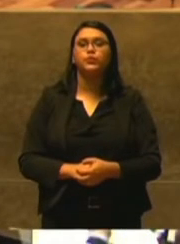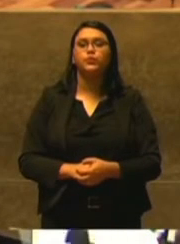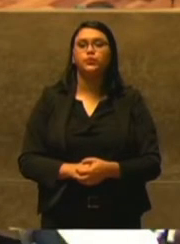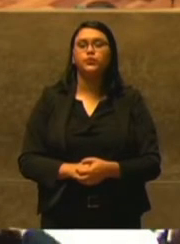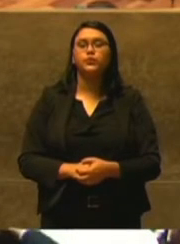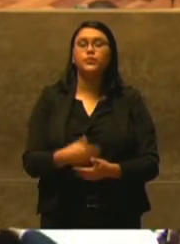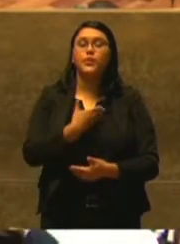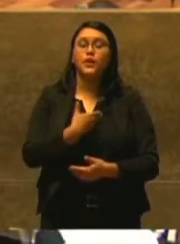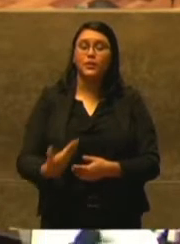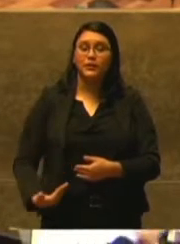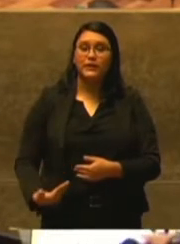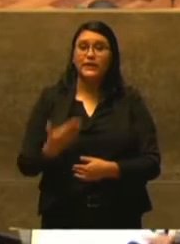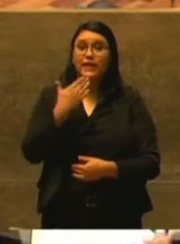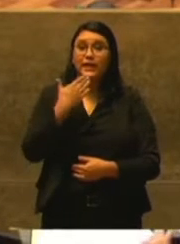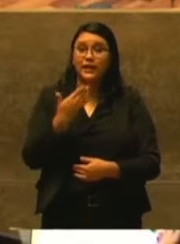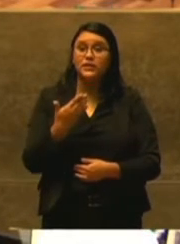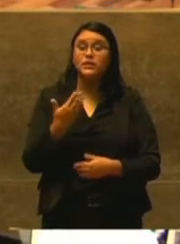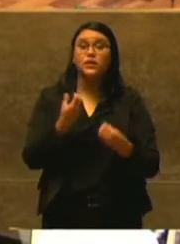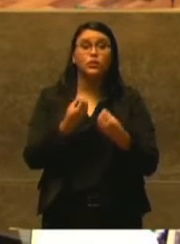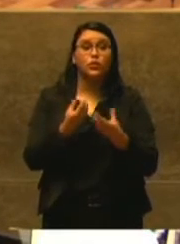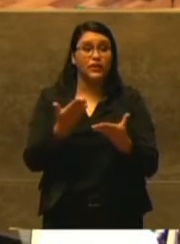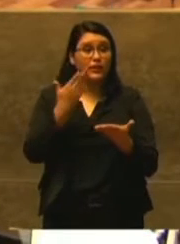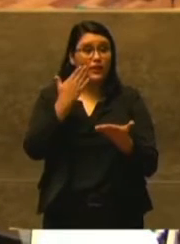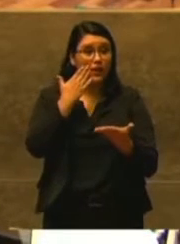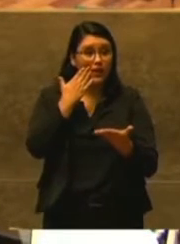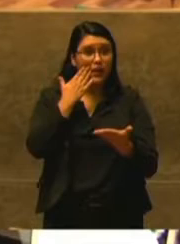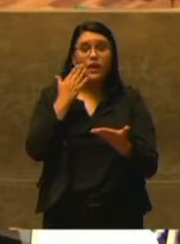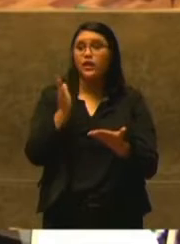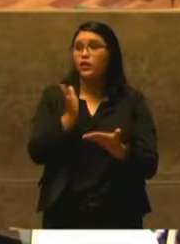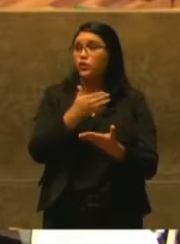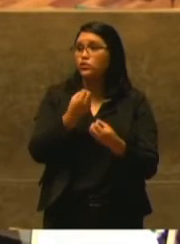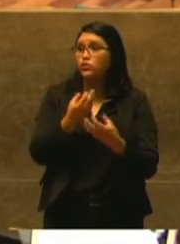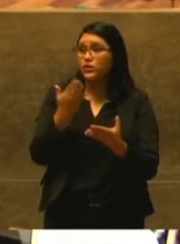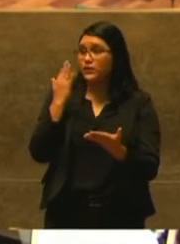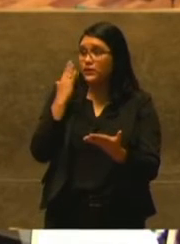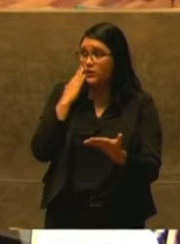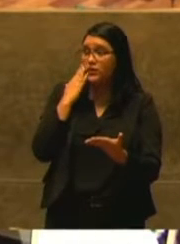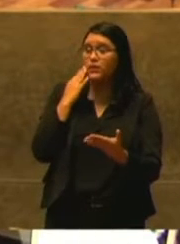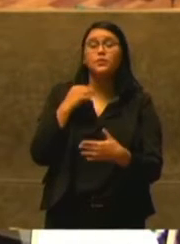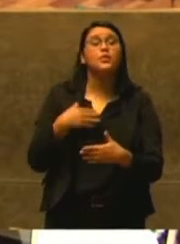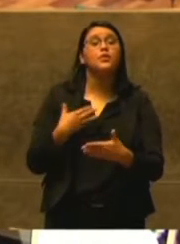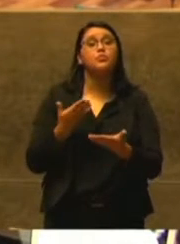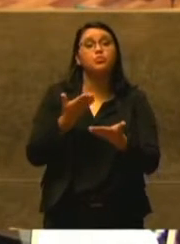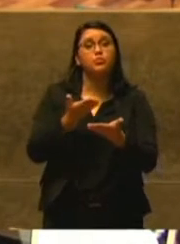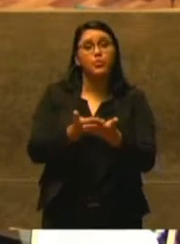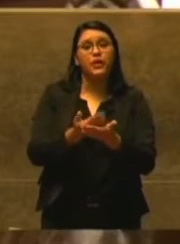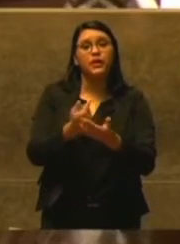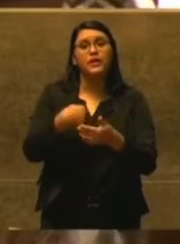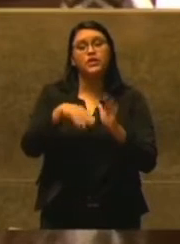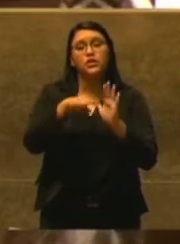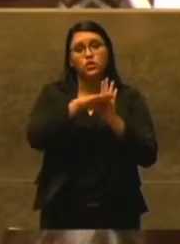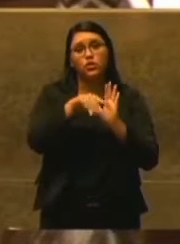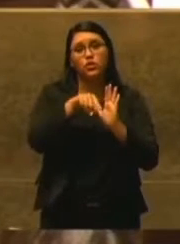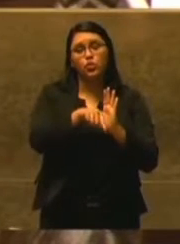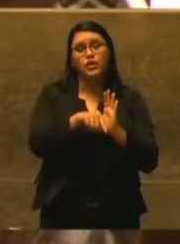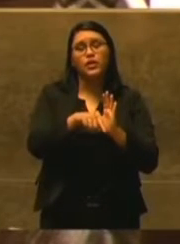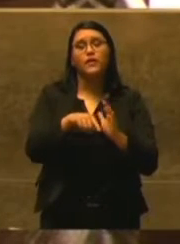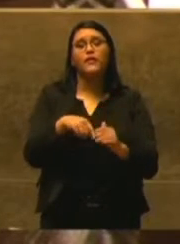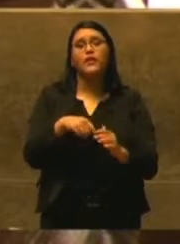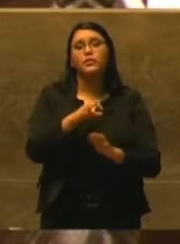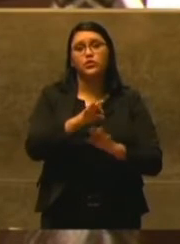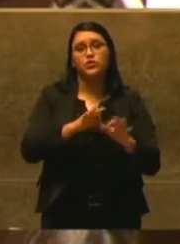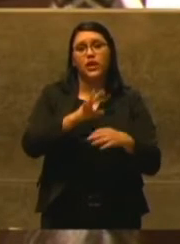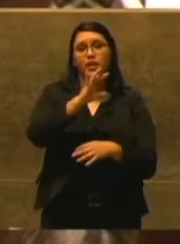Gracias, señor presidente. Muy buenas tardes. Buenas tardes al Pleno. Es para solicitar, por favor, el tratamiento sobre tablas